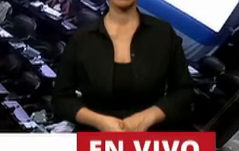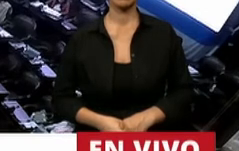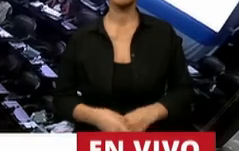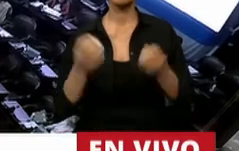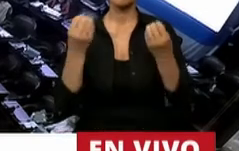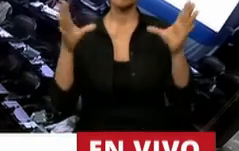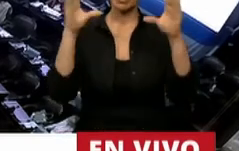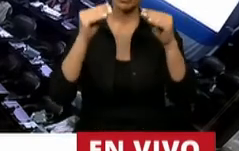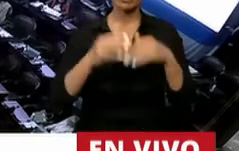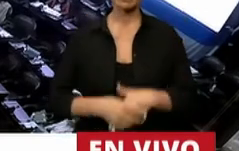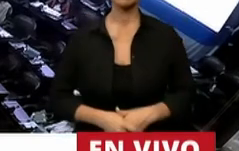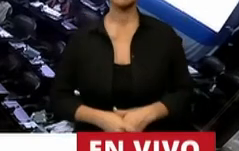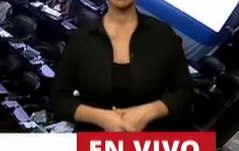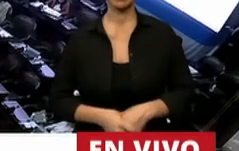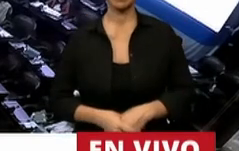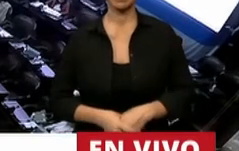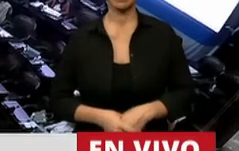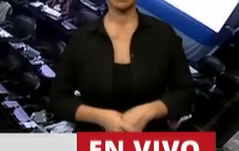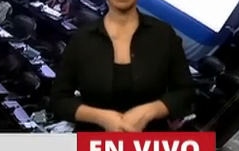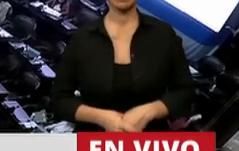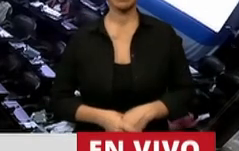Buenas noches, señor presidente.